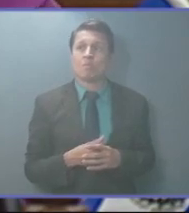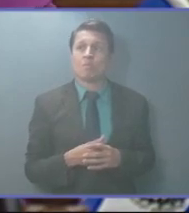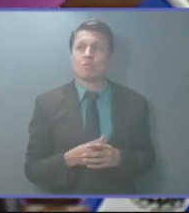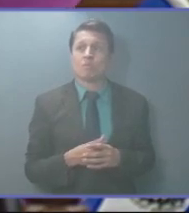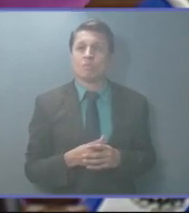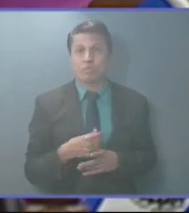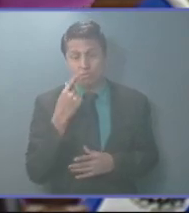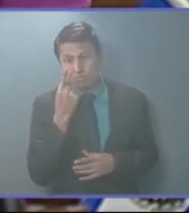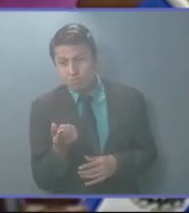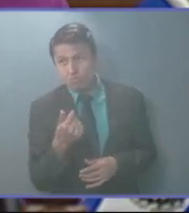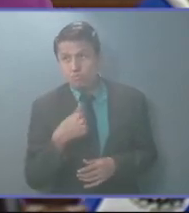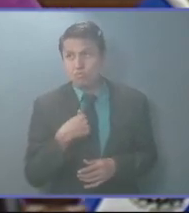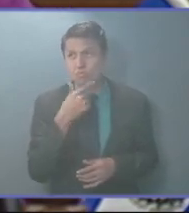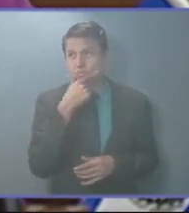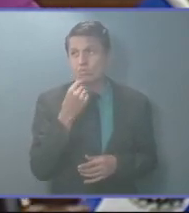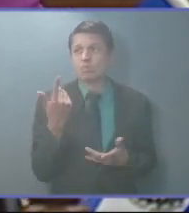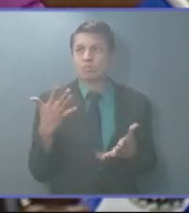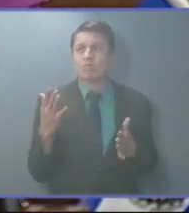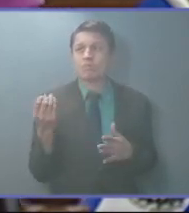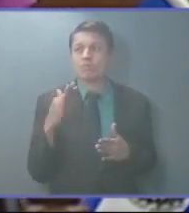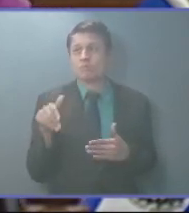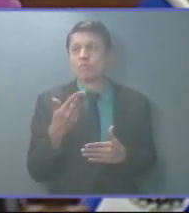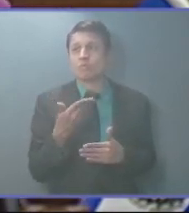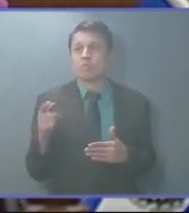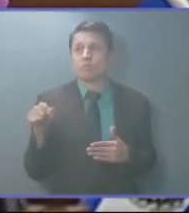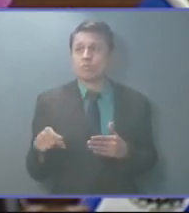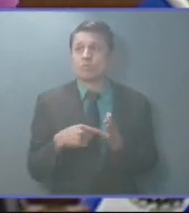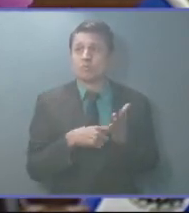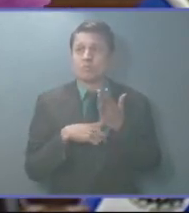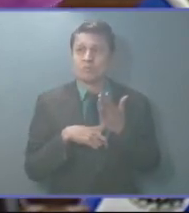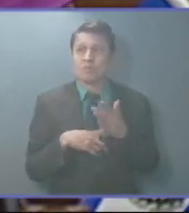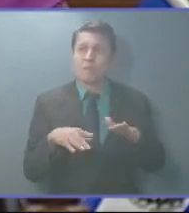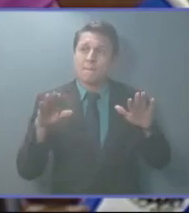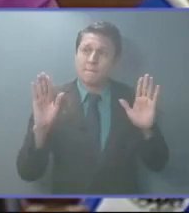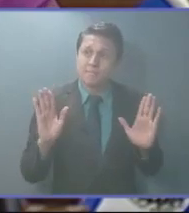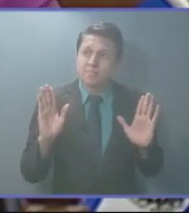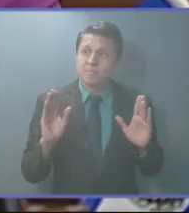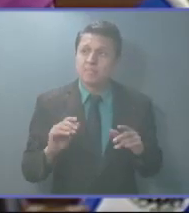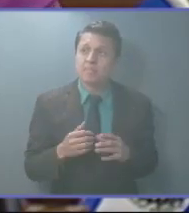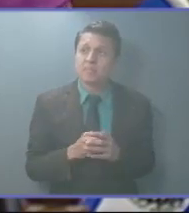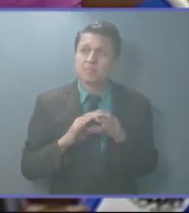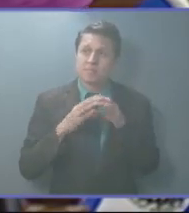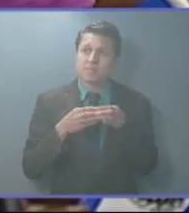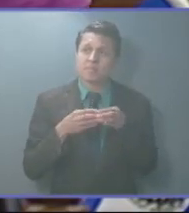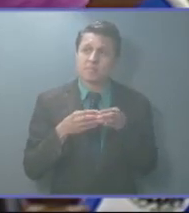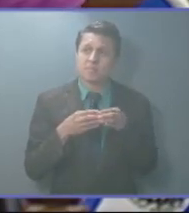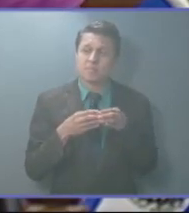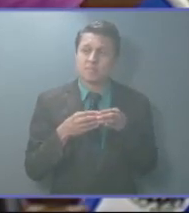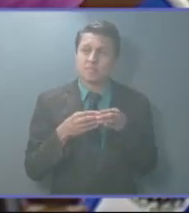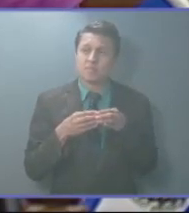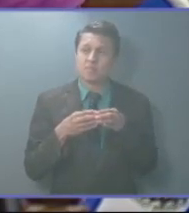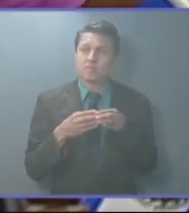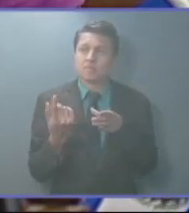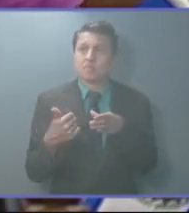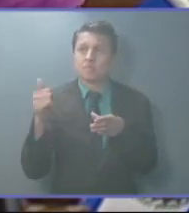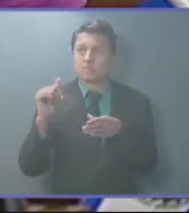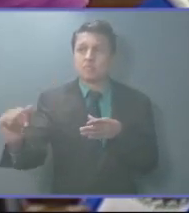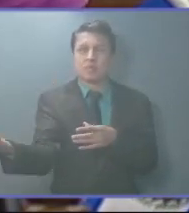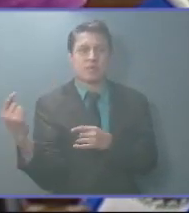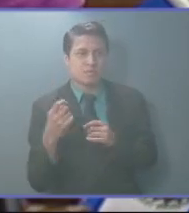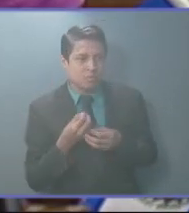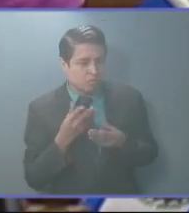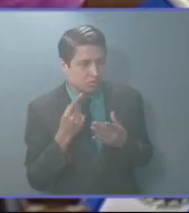y mire yo no voy a citar ya lo que han citado aquí pero cuerpo diplomático del salvador manifestó su